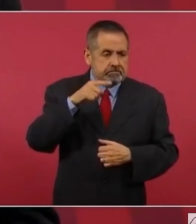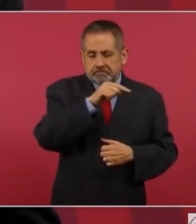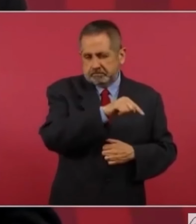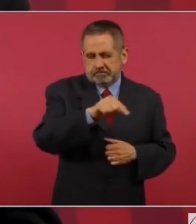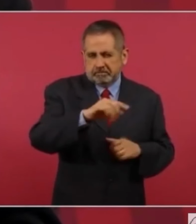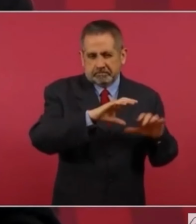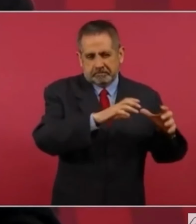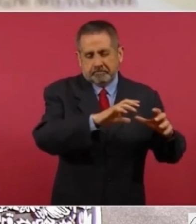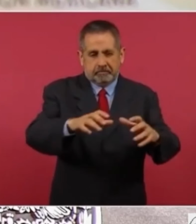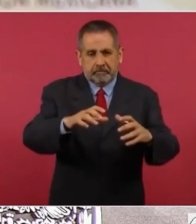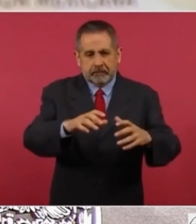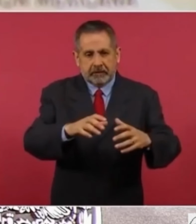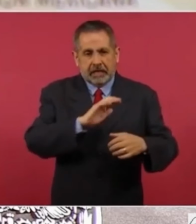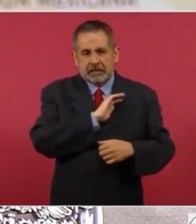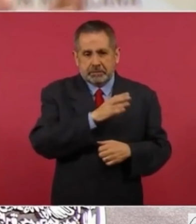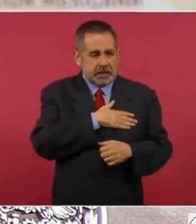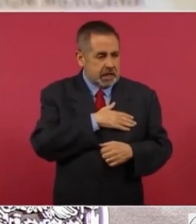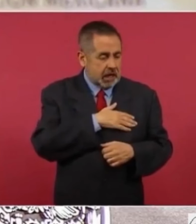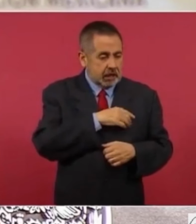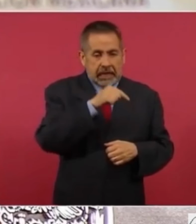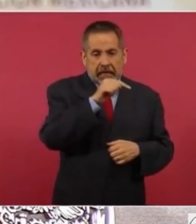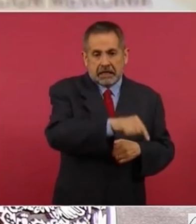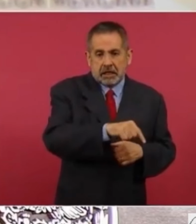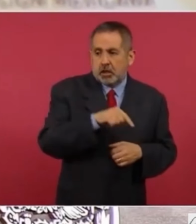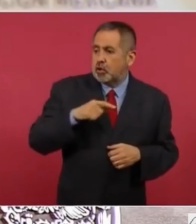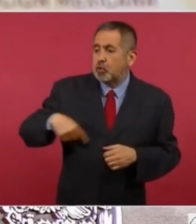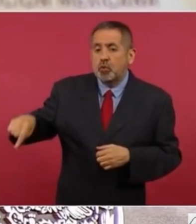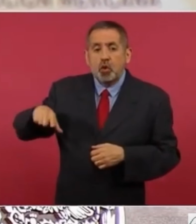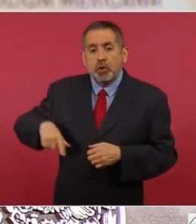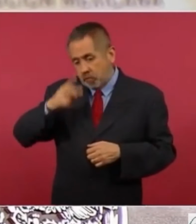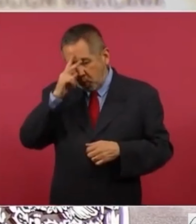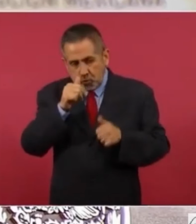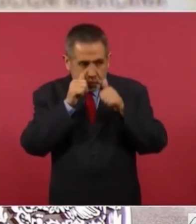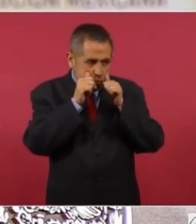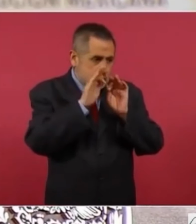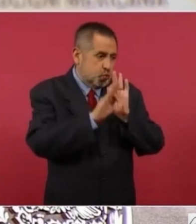atendidas con privilegios